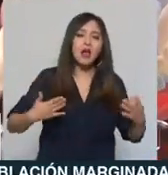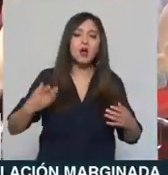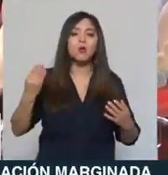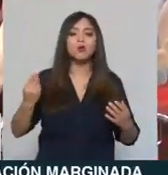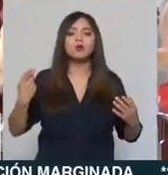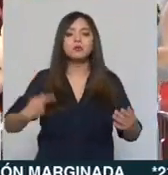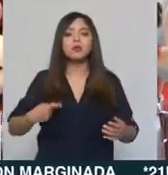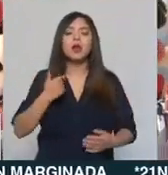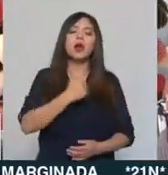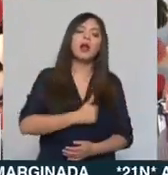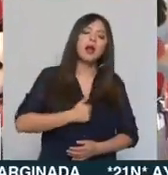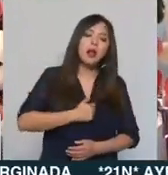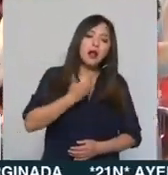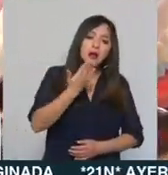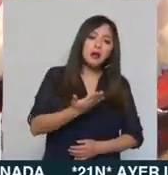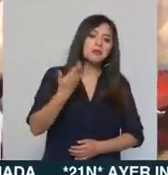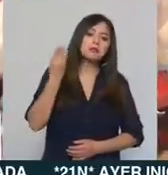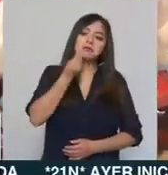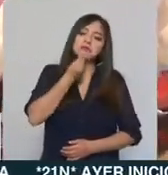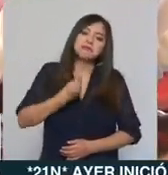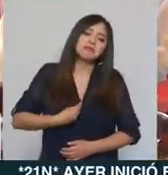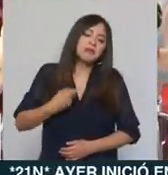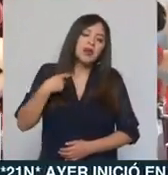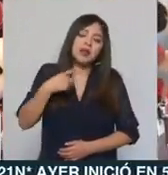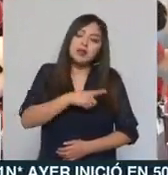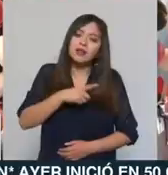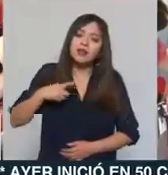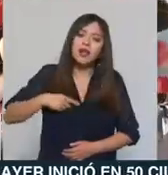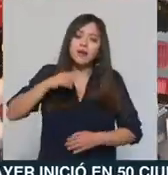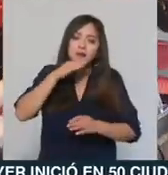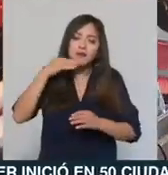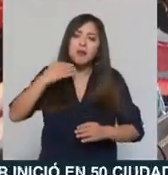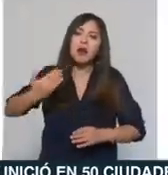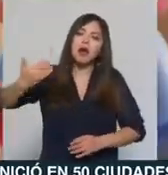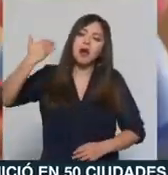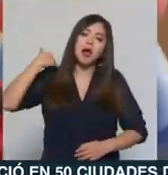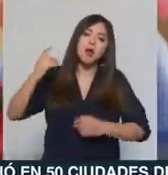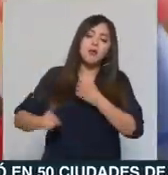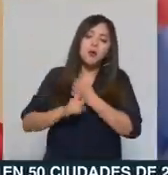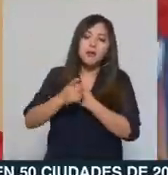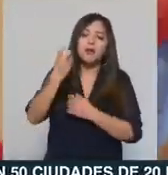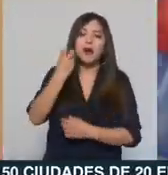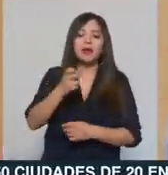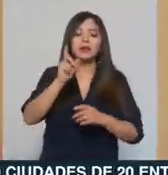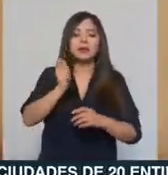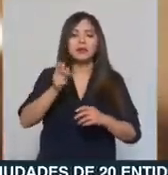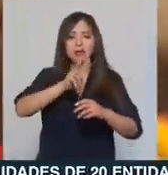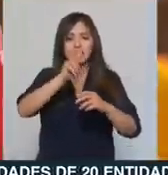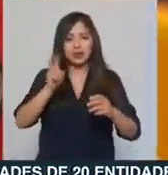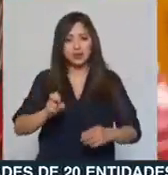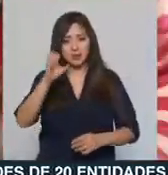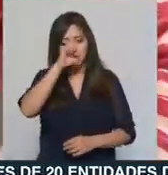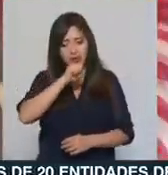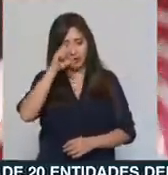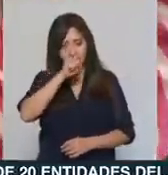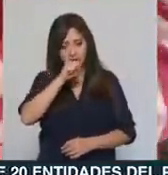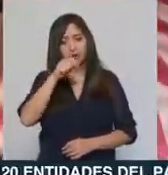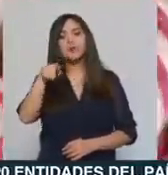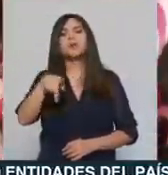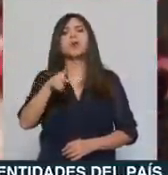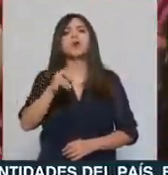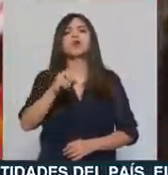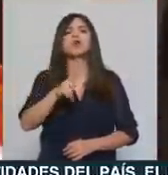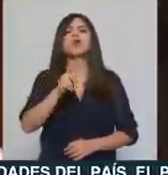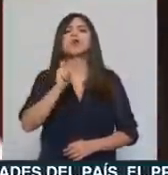mucho, pero tienes que sonreír, ¿no? Al final el problema queda atrás y el payaso es para esto. El oficio de Costco no solo le permite hacer